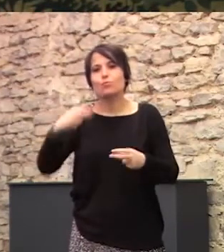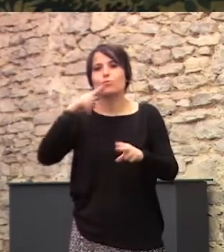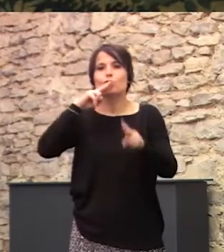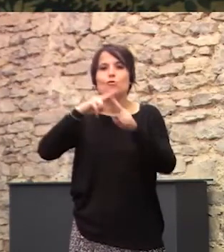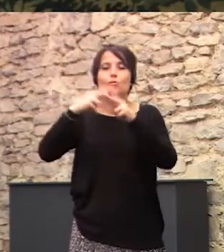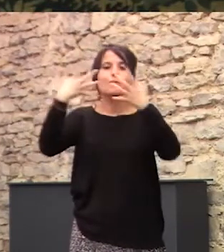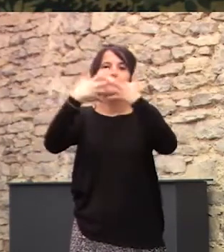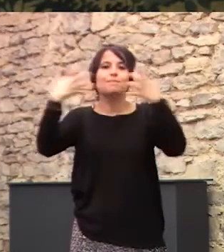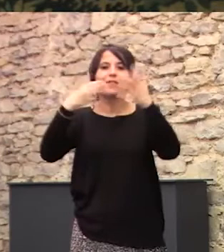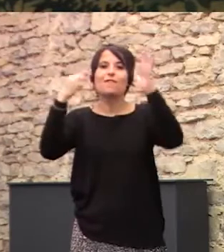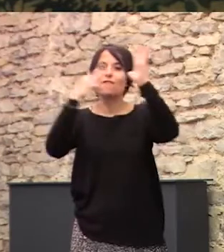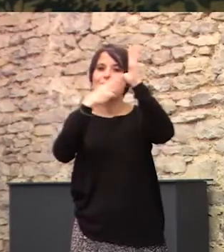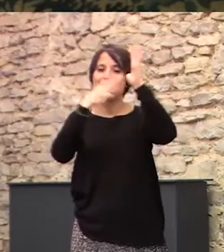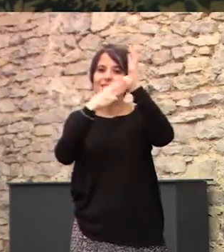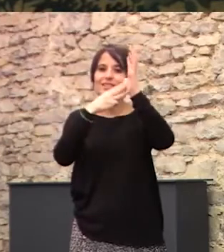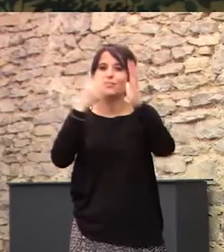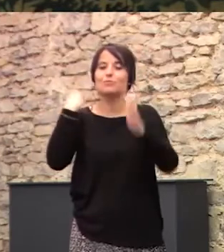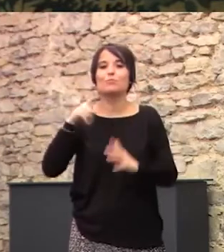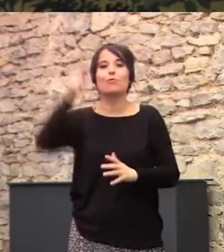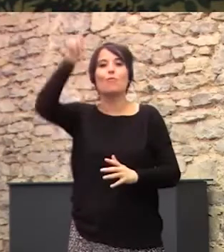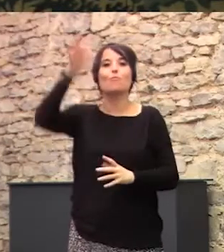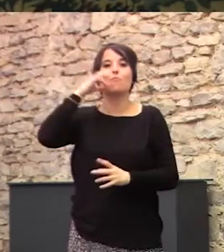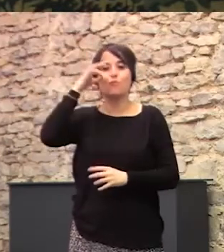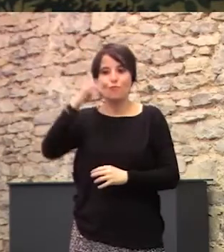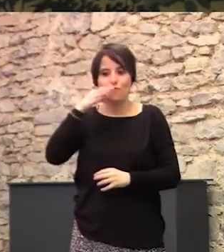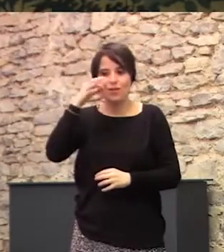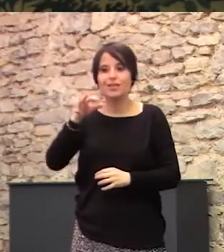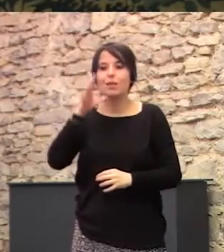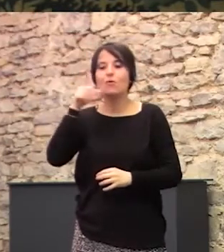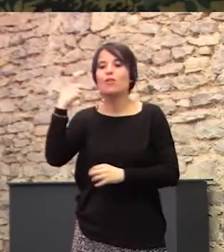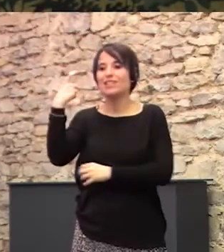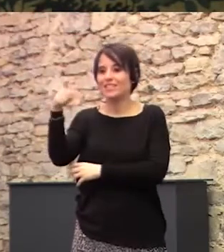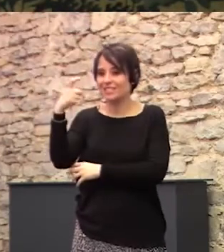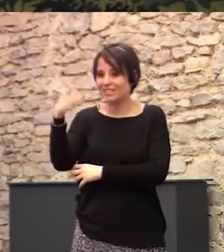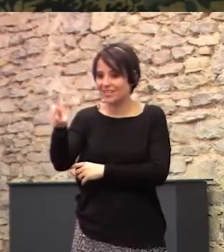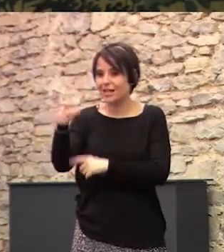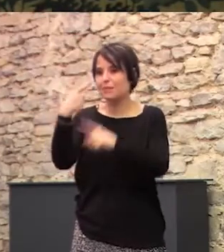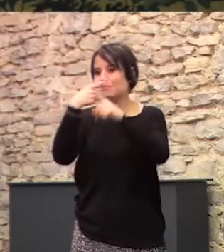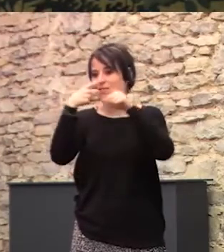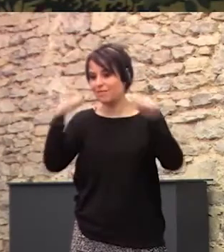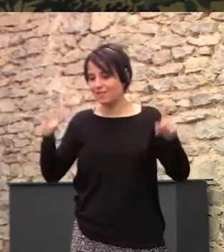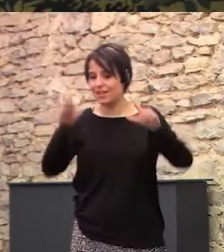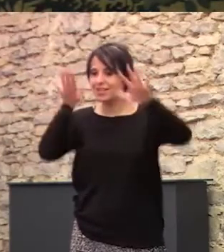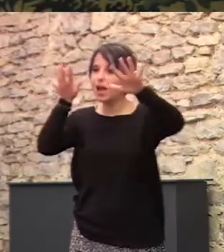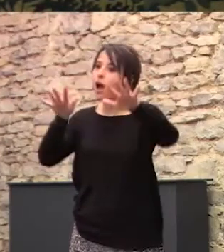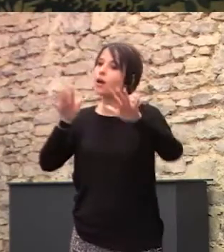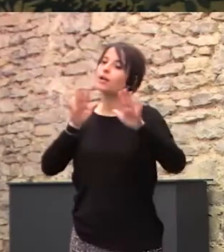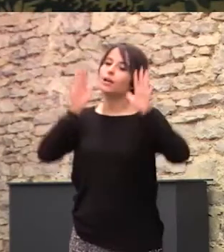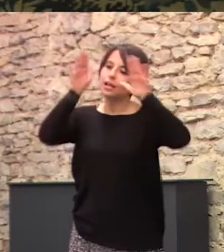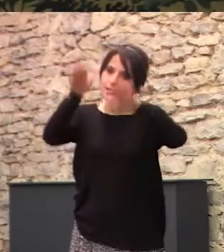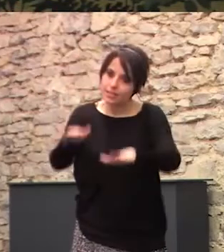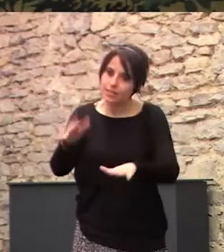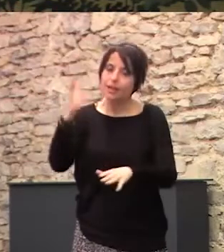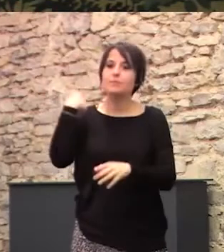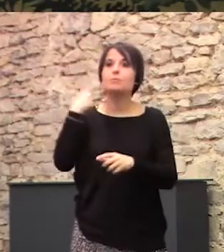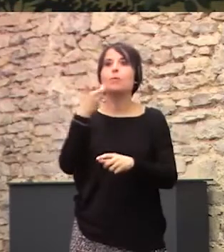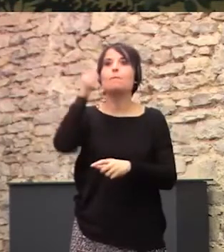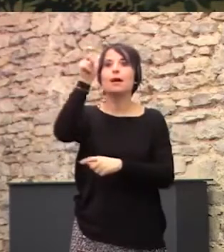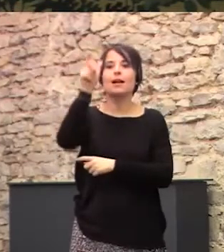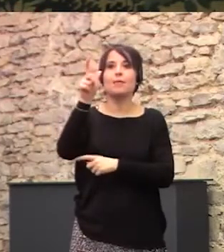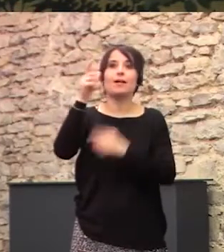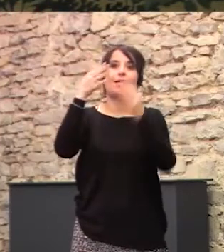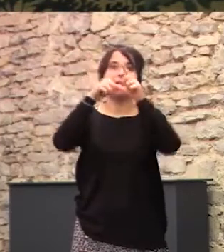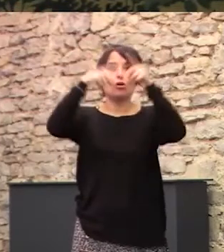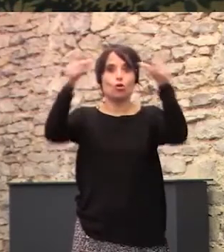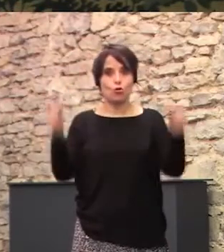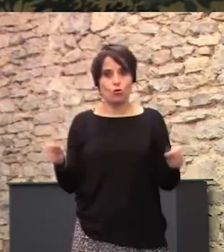y actuaciones del profeta Muhammad, porque en el Islam se distingue entre el Corán, que se cree que es palabra divina, revelada